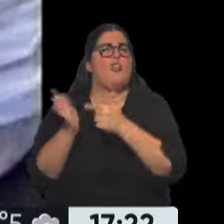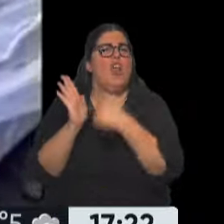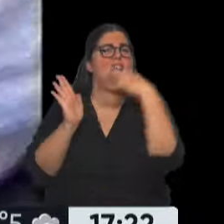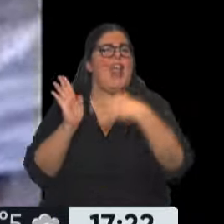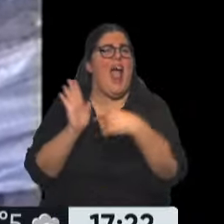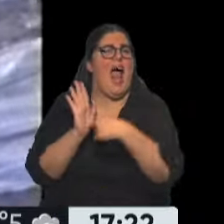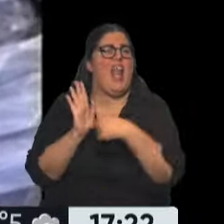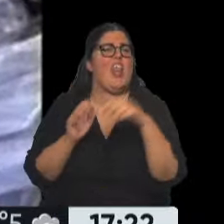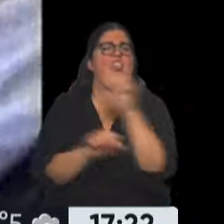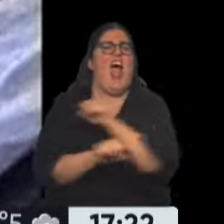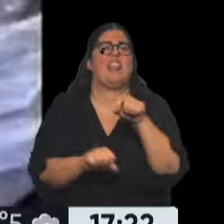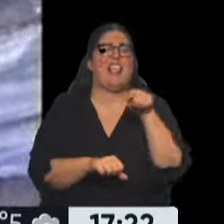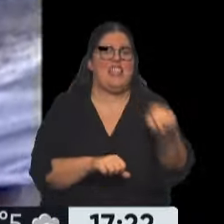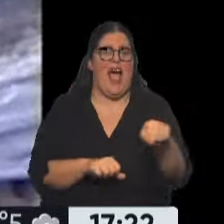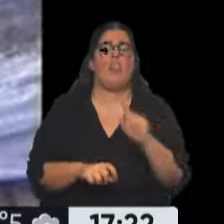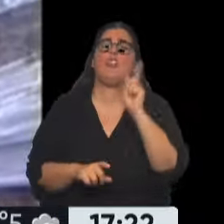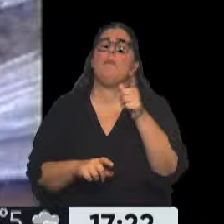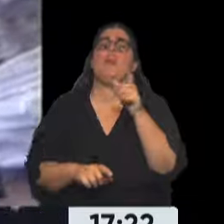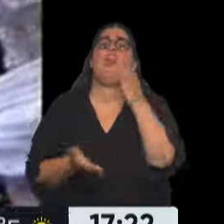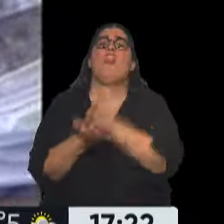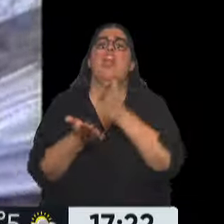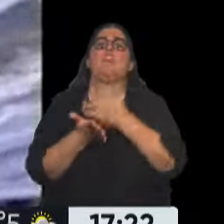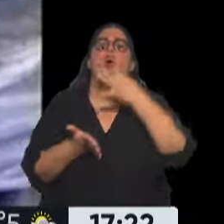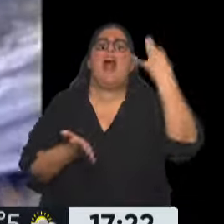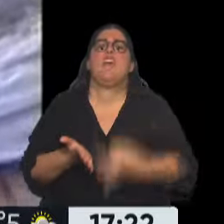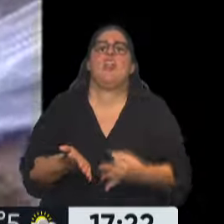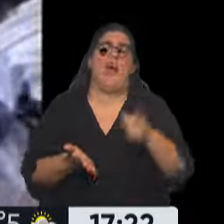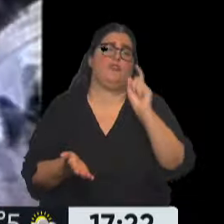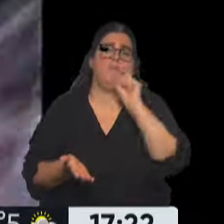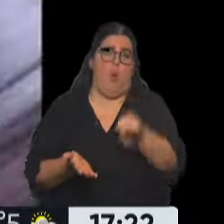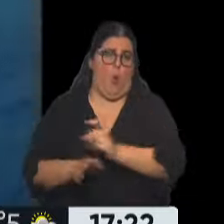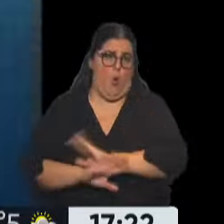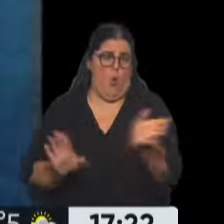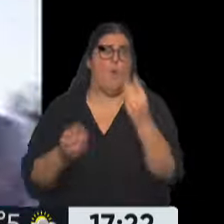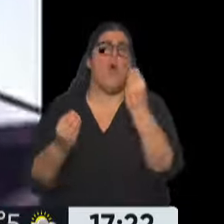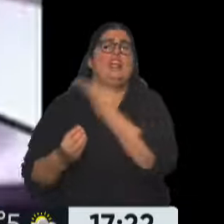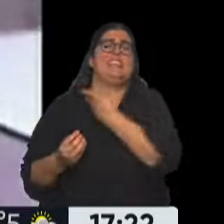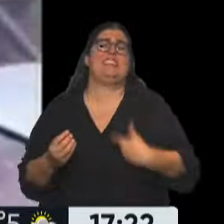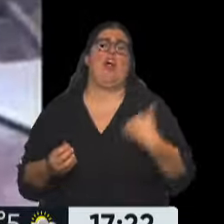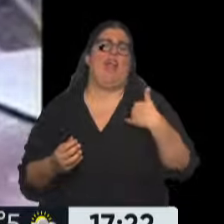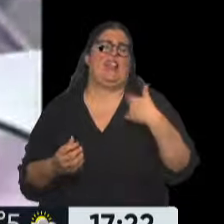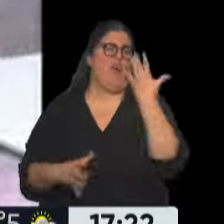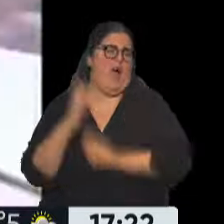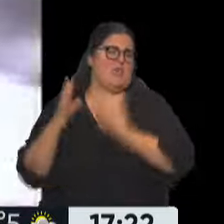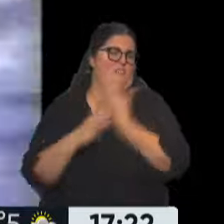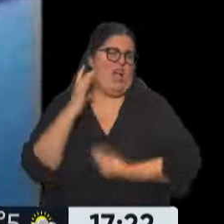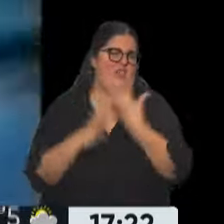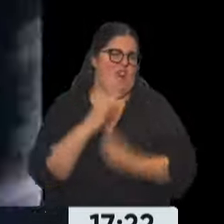señaló también la violación al derecho a la verdad por las múltiples falencias del Estado argentino en